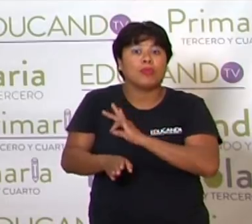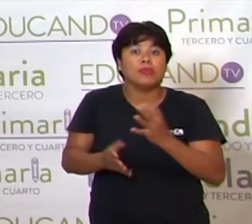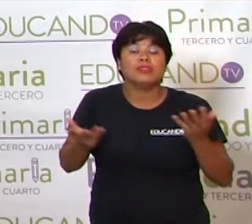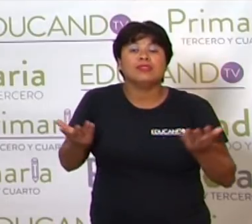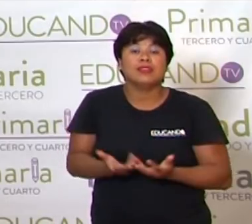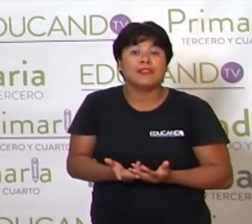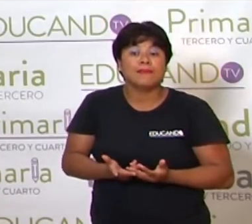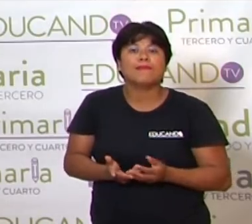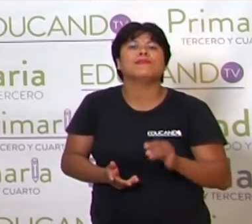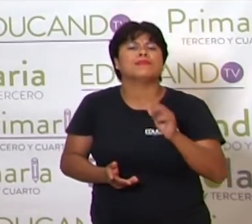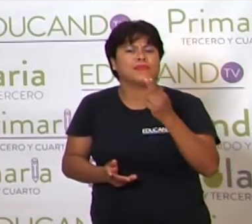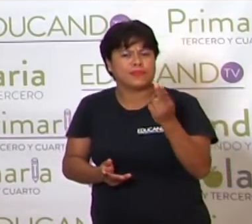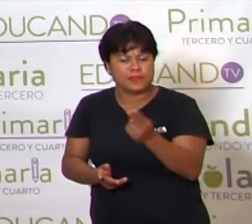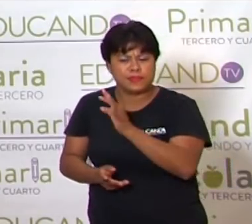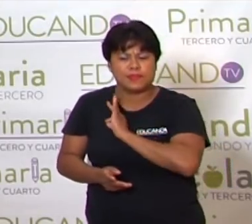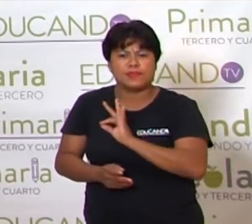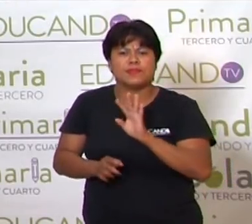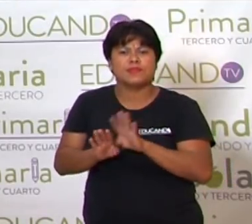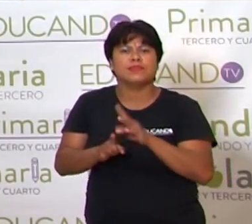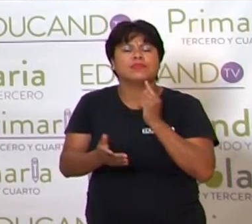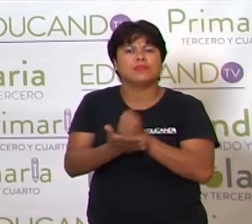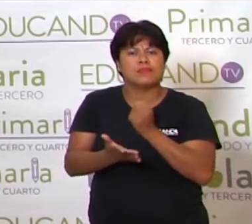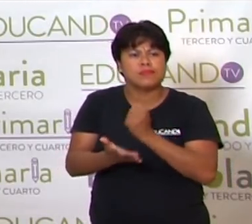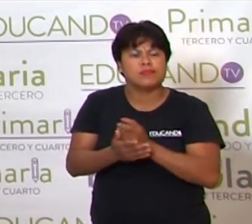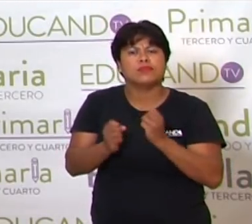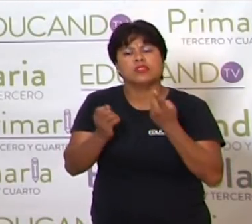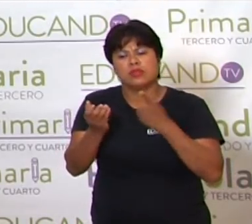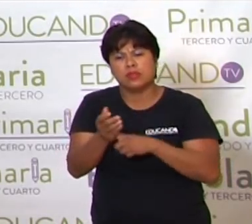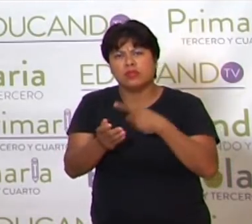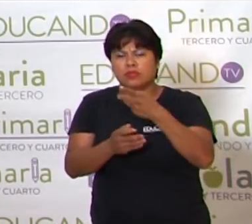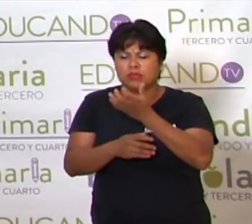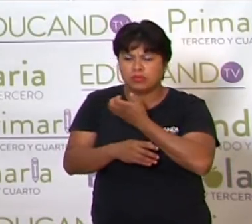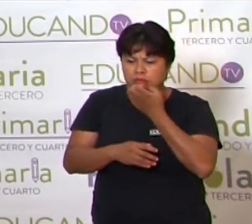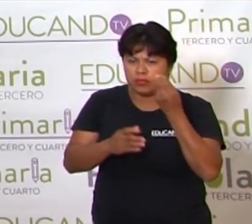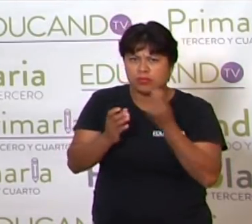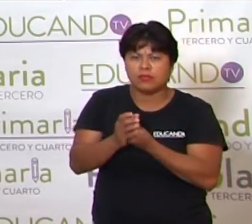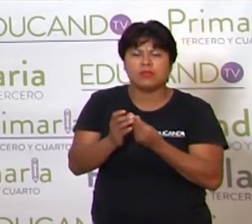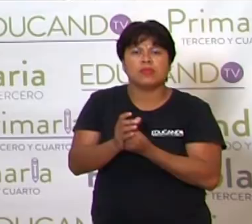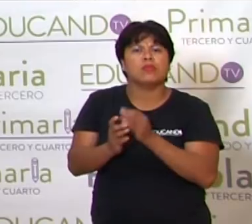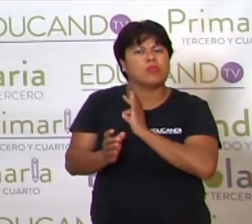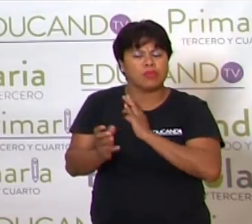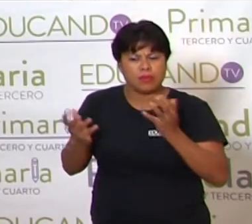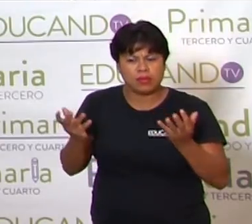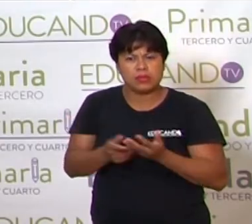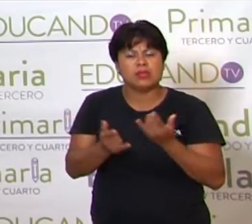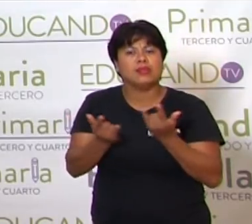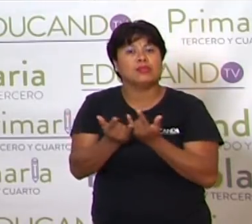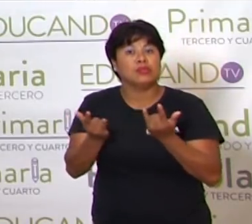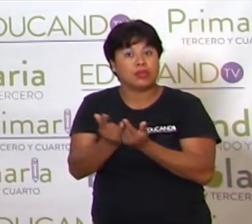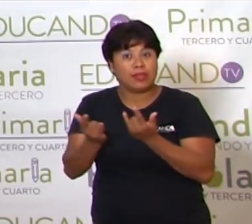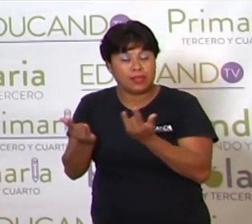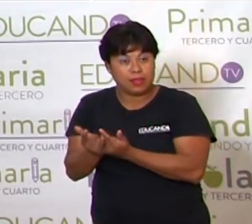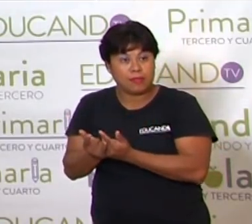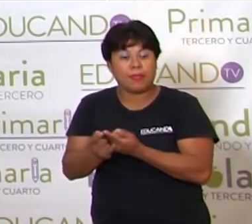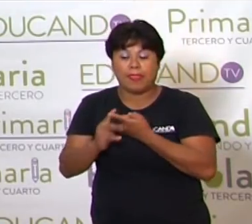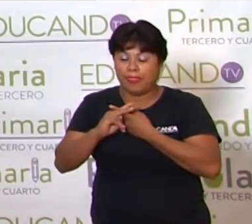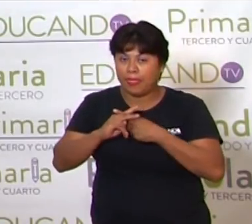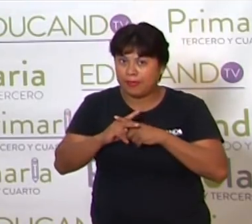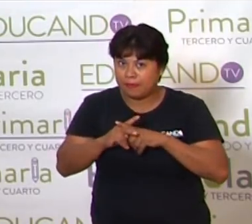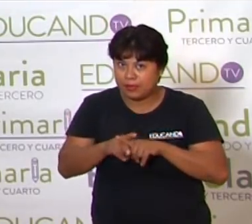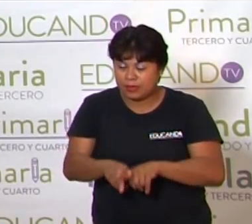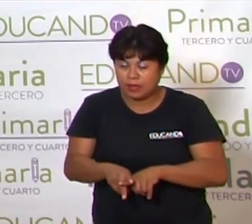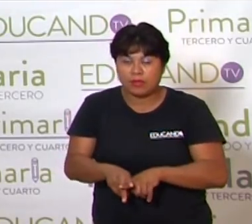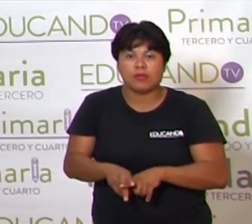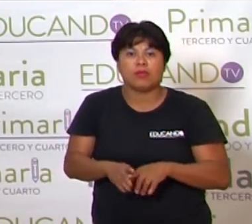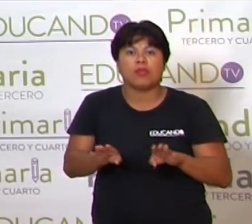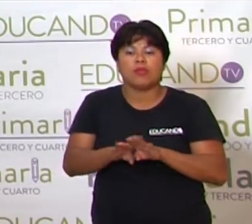hacer? Si a ustedes les dejan de tarea o dentro de su salón les dejan hacer una historieta a partir de